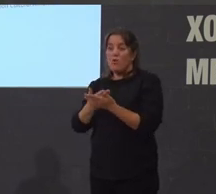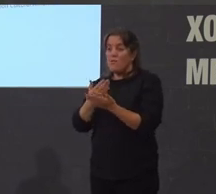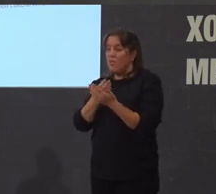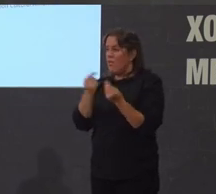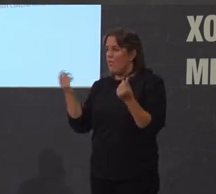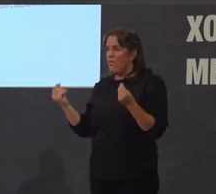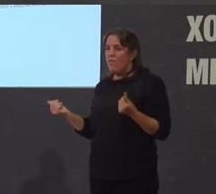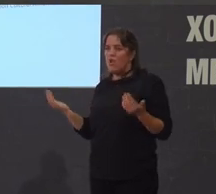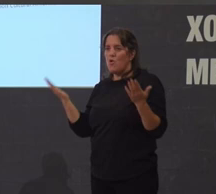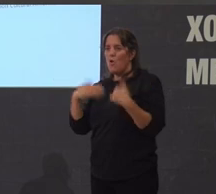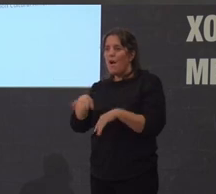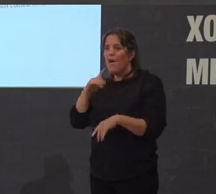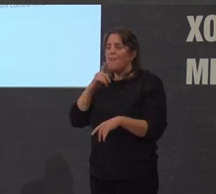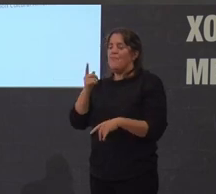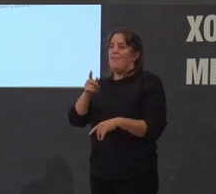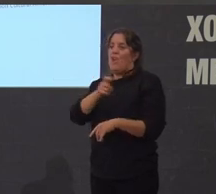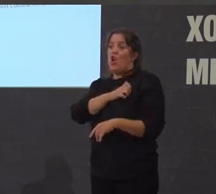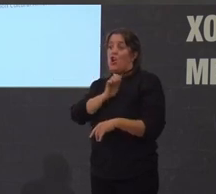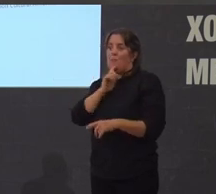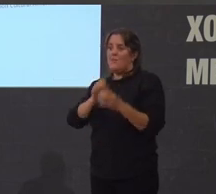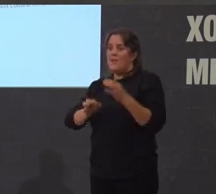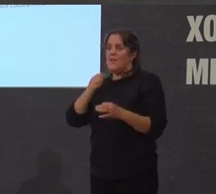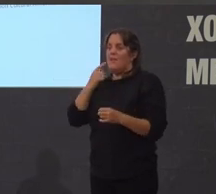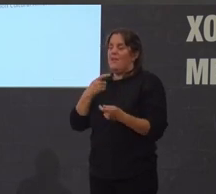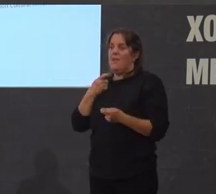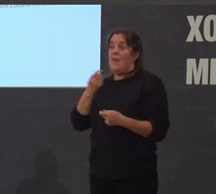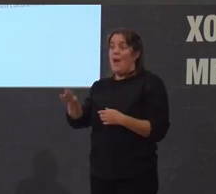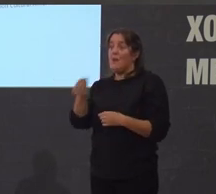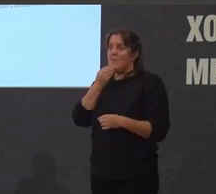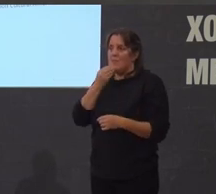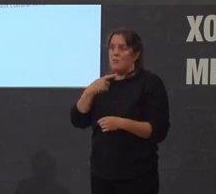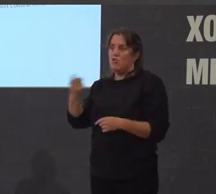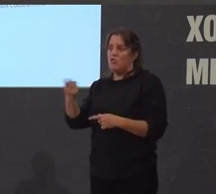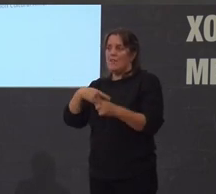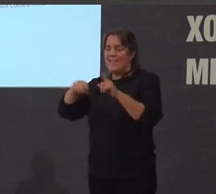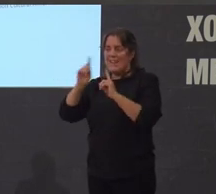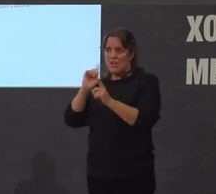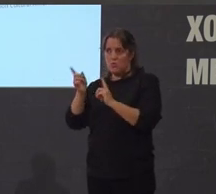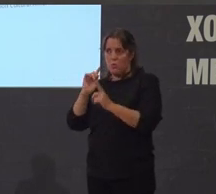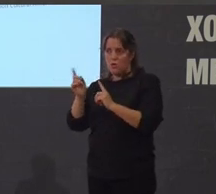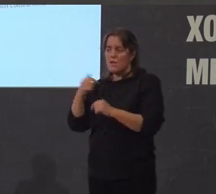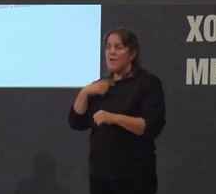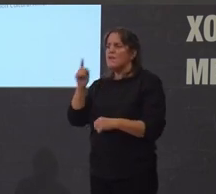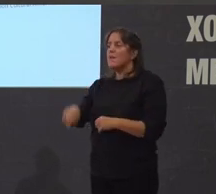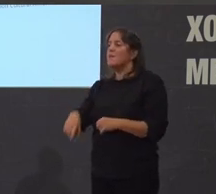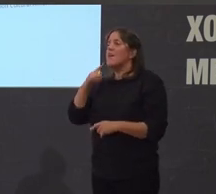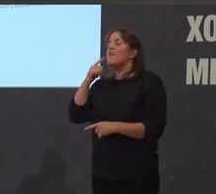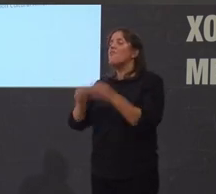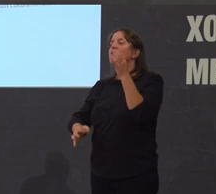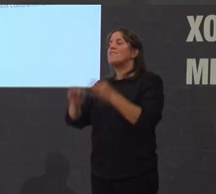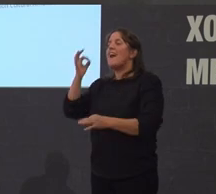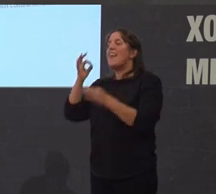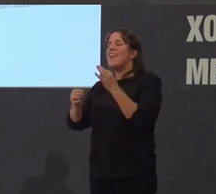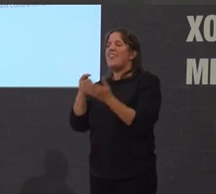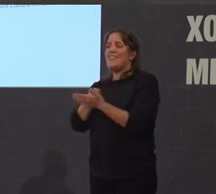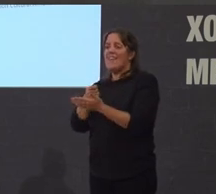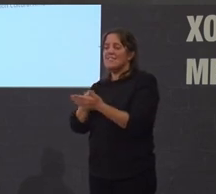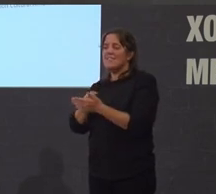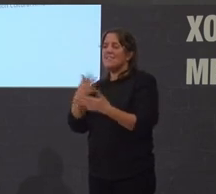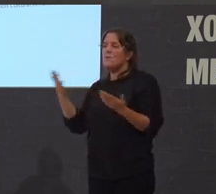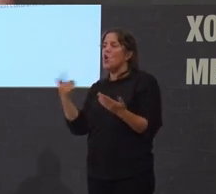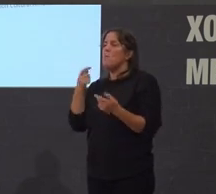las comisarías de los crecimientos de transportes edad fiscalía de tasas pero que poco a poco